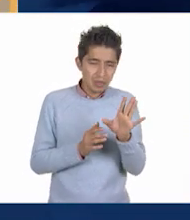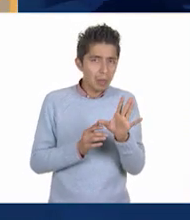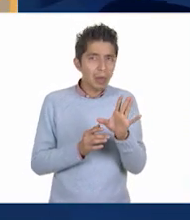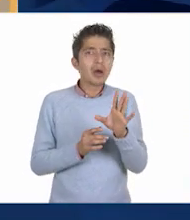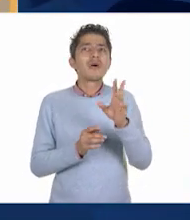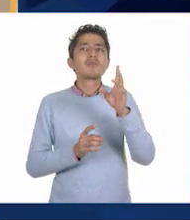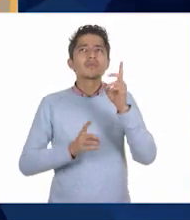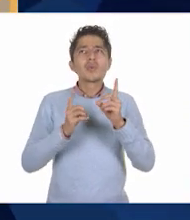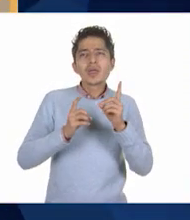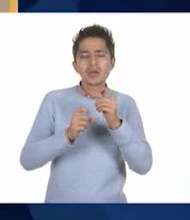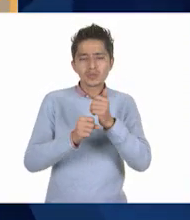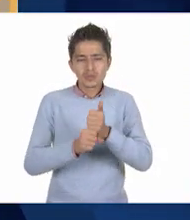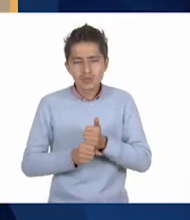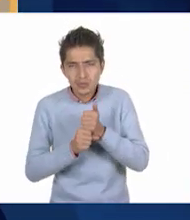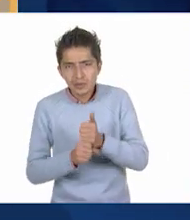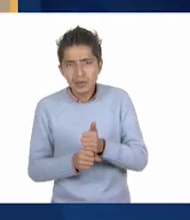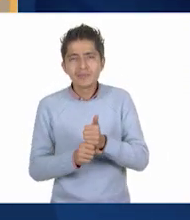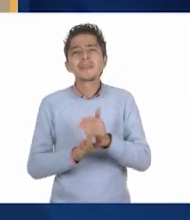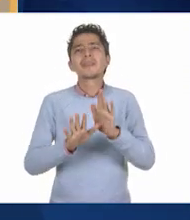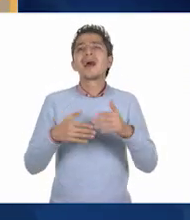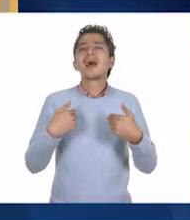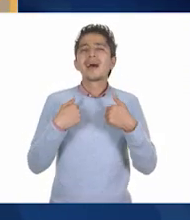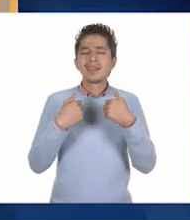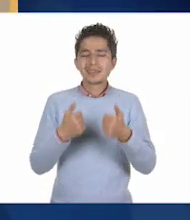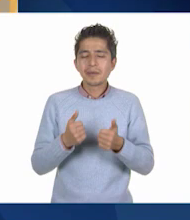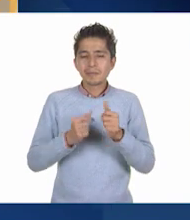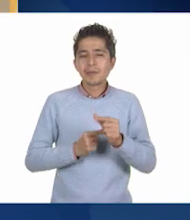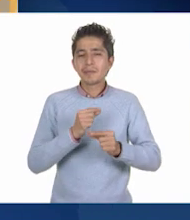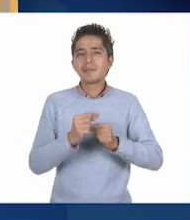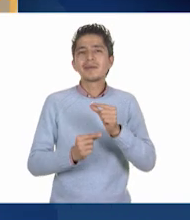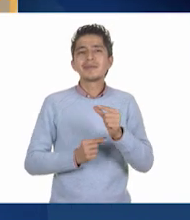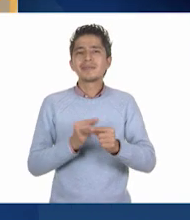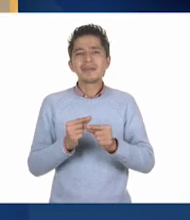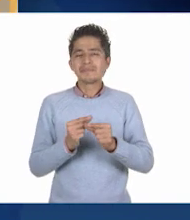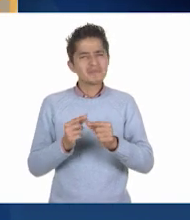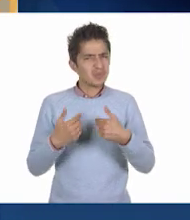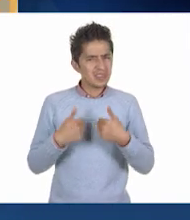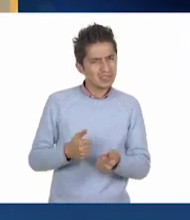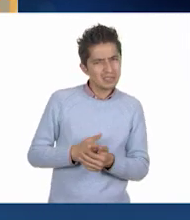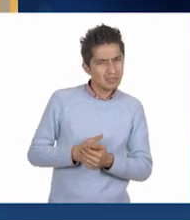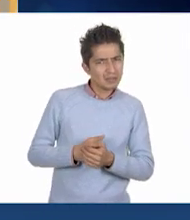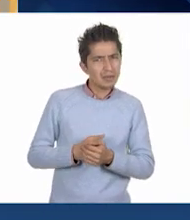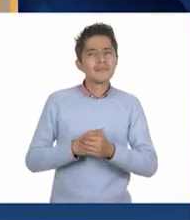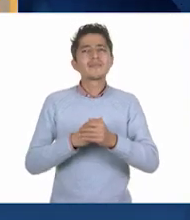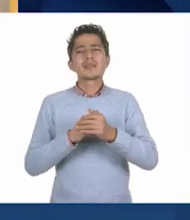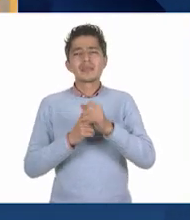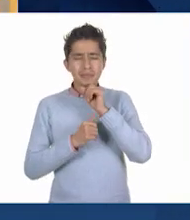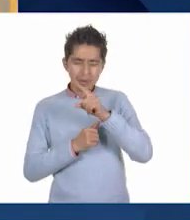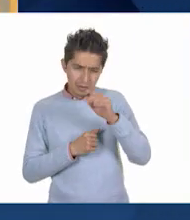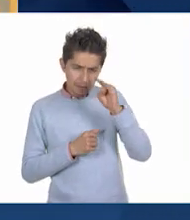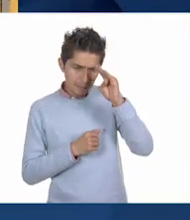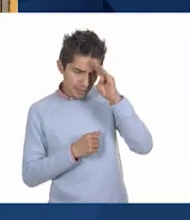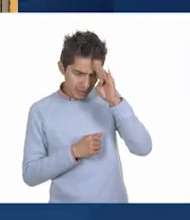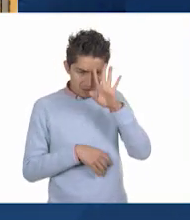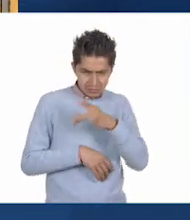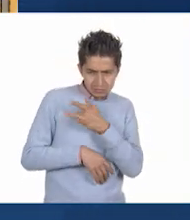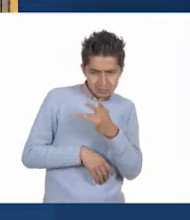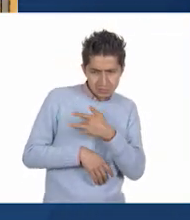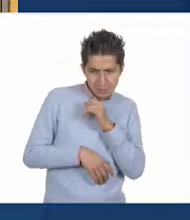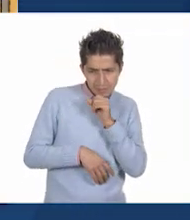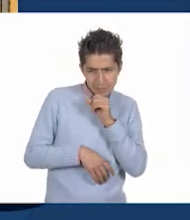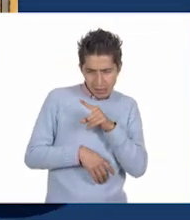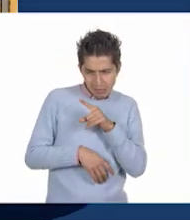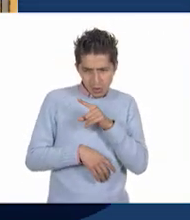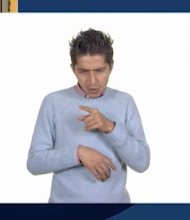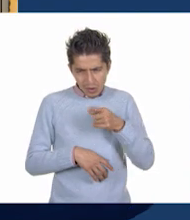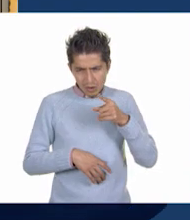dudar, sufrir, ir entendiendo un poco a fuerza de no entender. Y del pensar y el sentir al hacer hay un